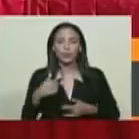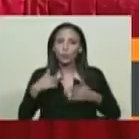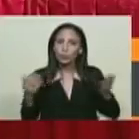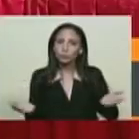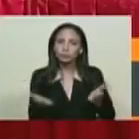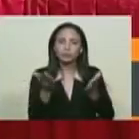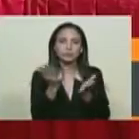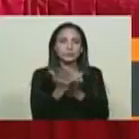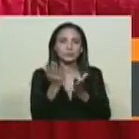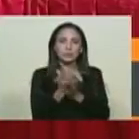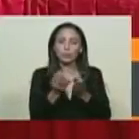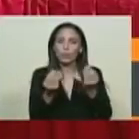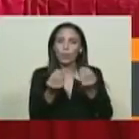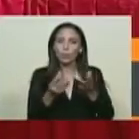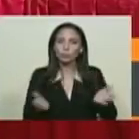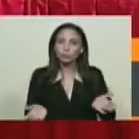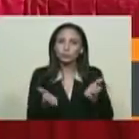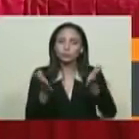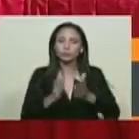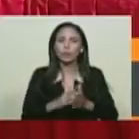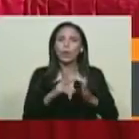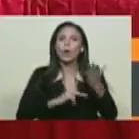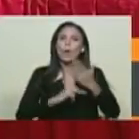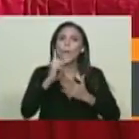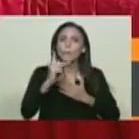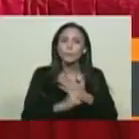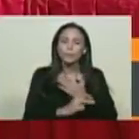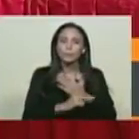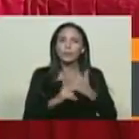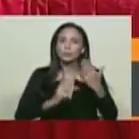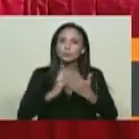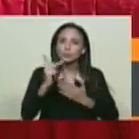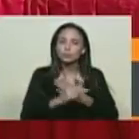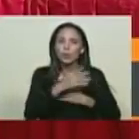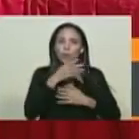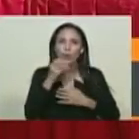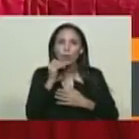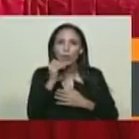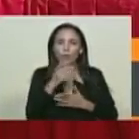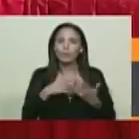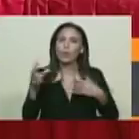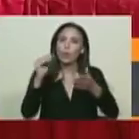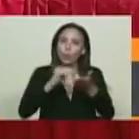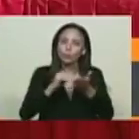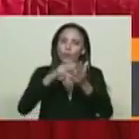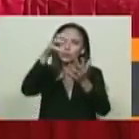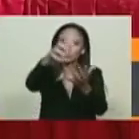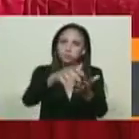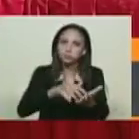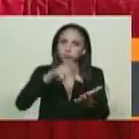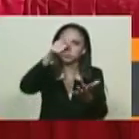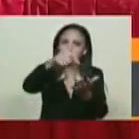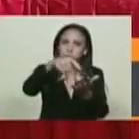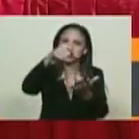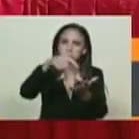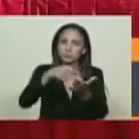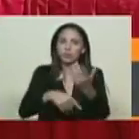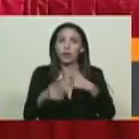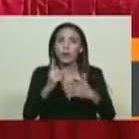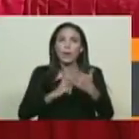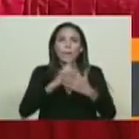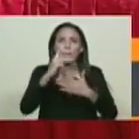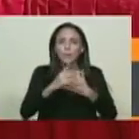Insisto mucho en el Plan Chamba Juvenil Vuelta al Campo. Tiene que ser un plan